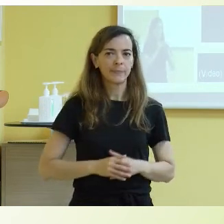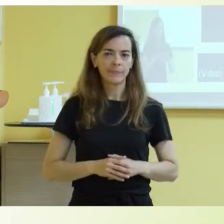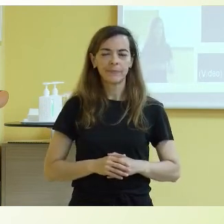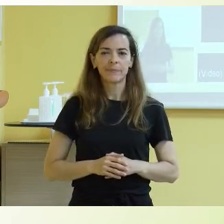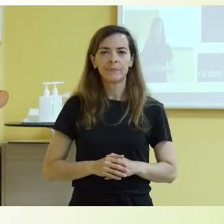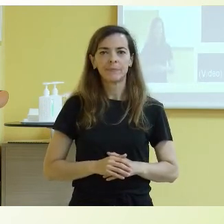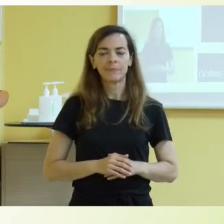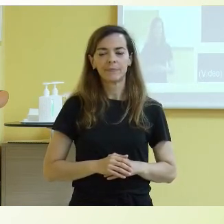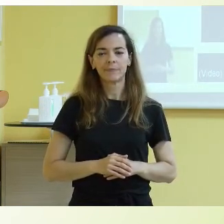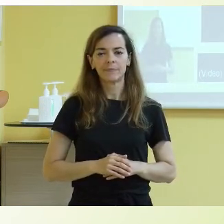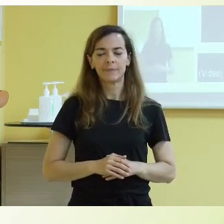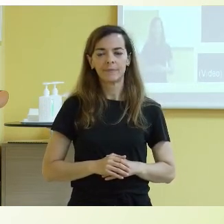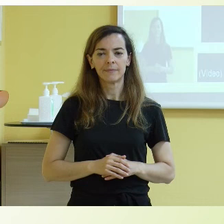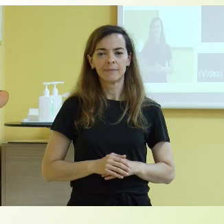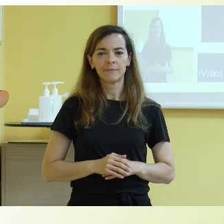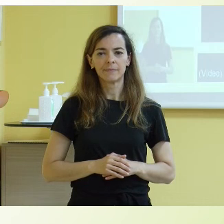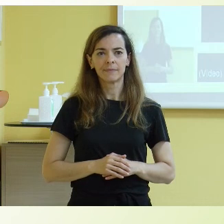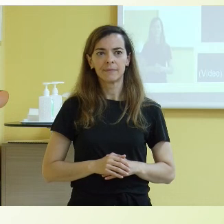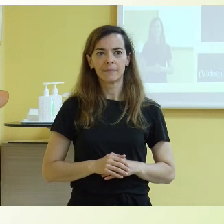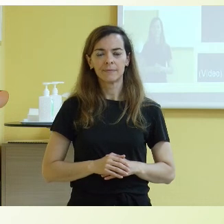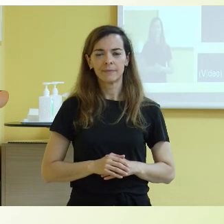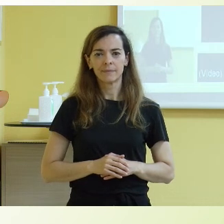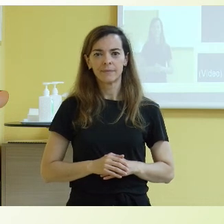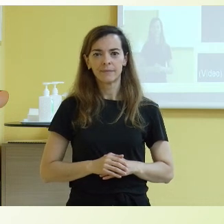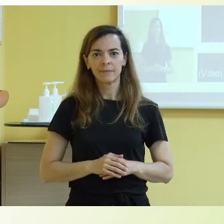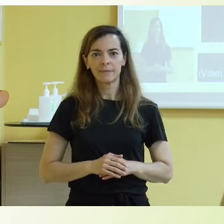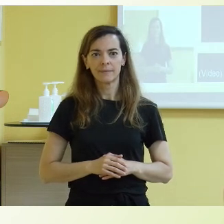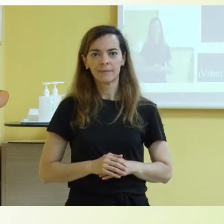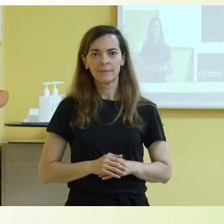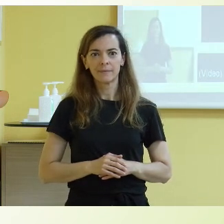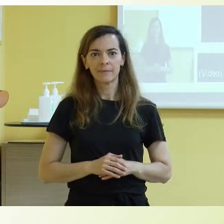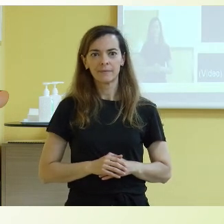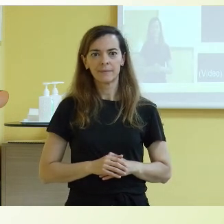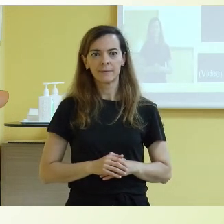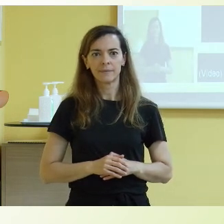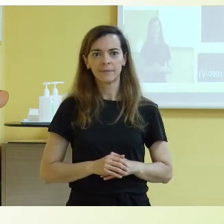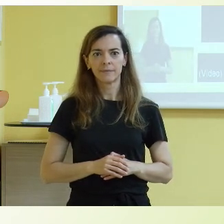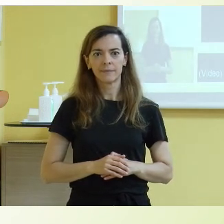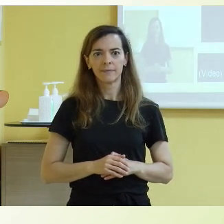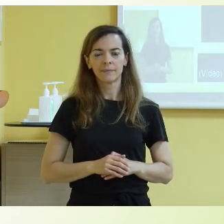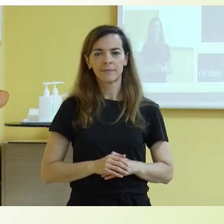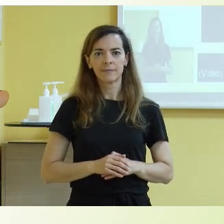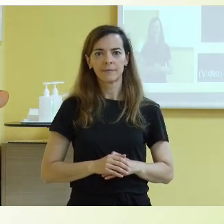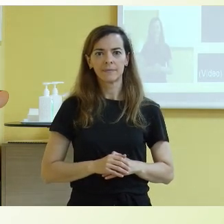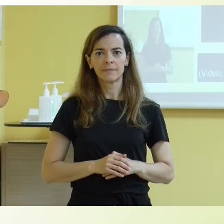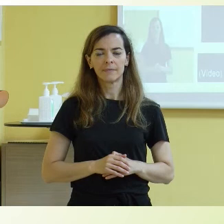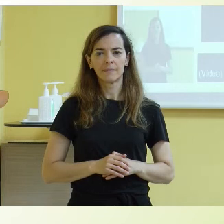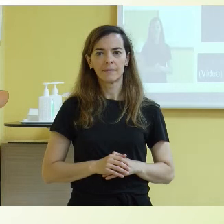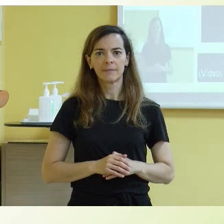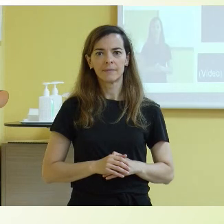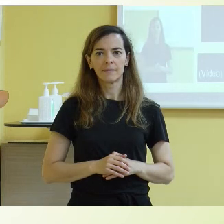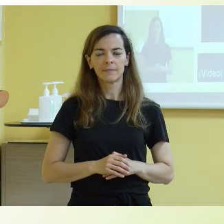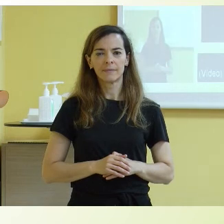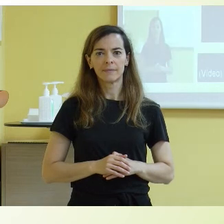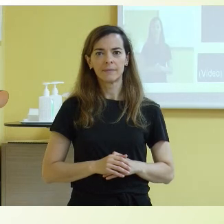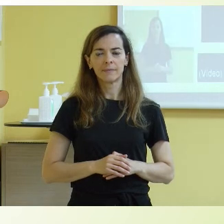más de 6.000 enfermedades raras y asigna un código único y rastreable a cada una de ellas. Esta terminología es mantenida y revisada por